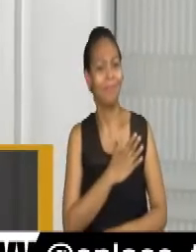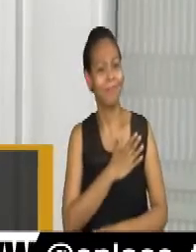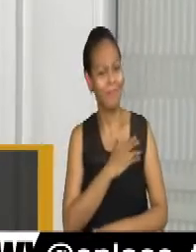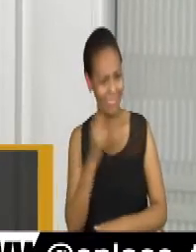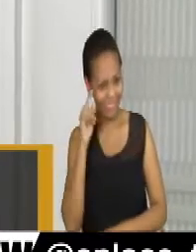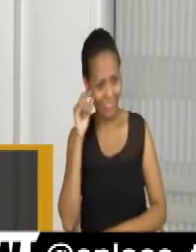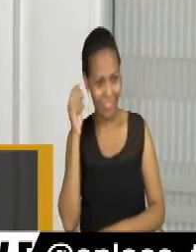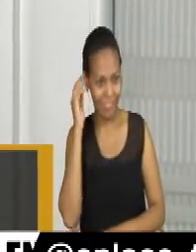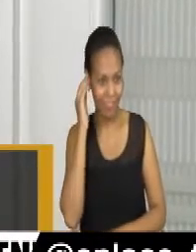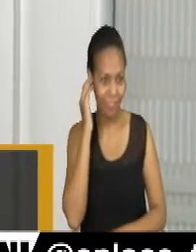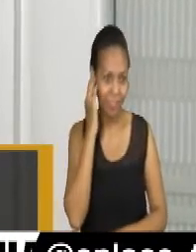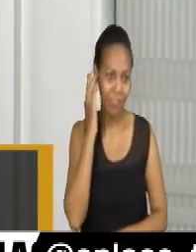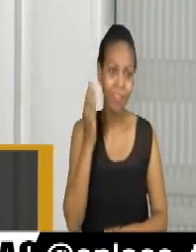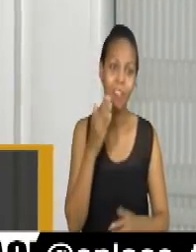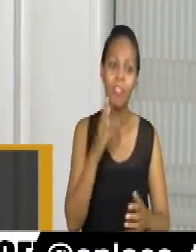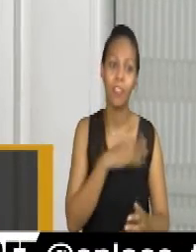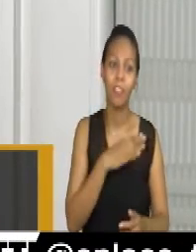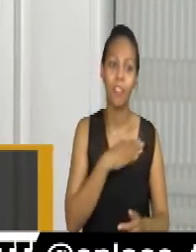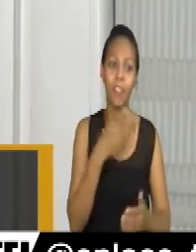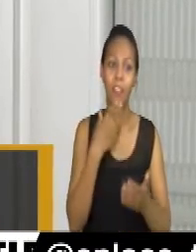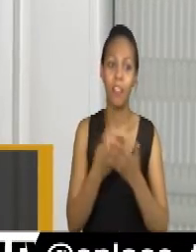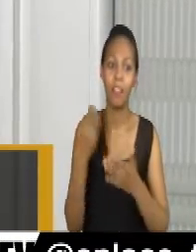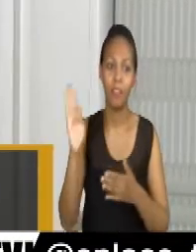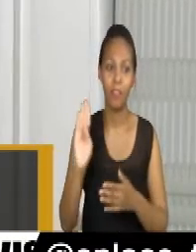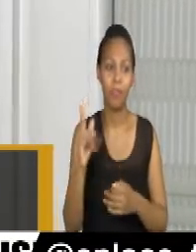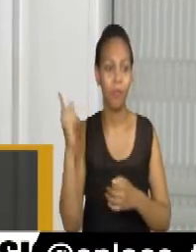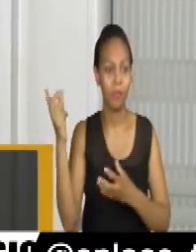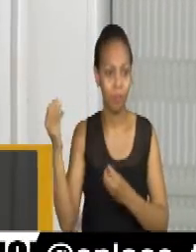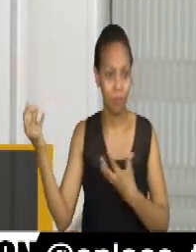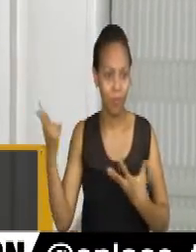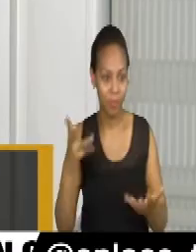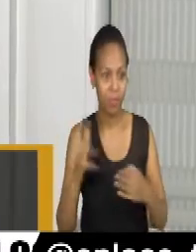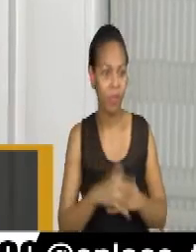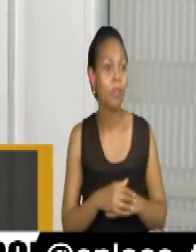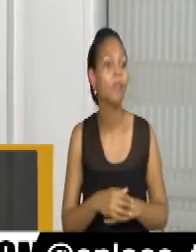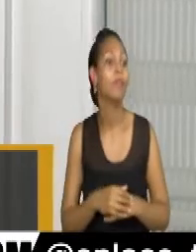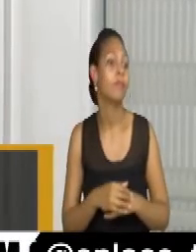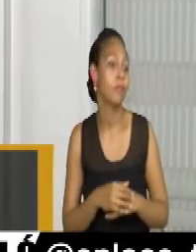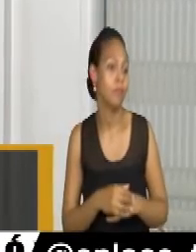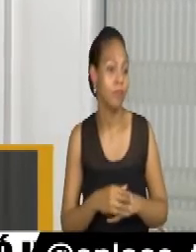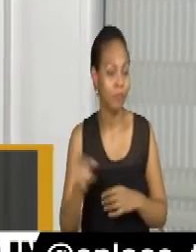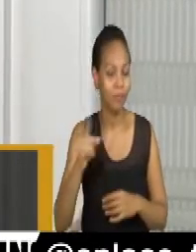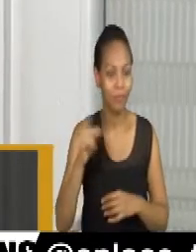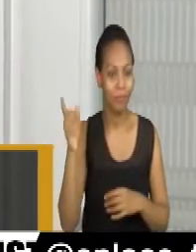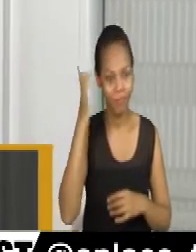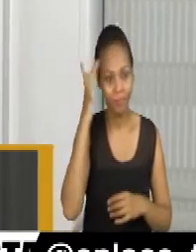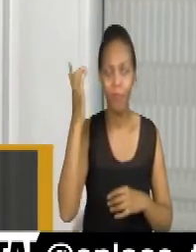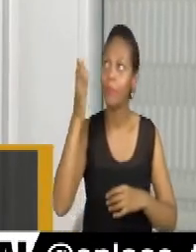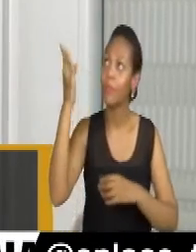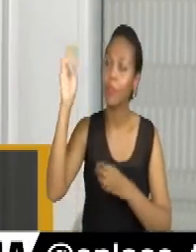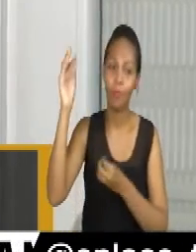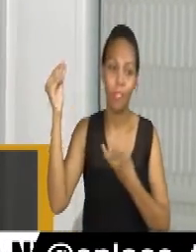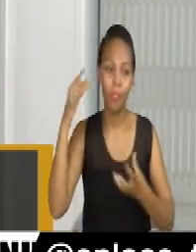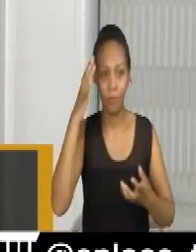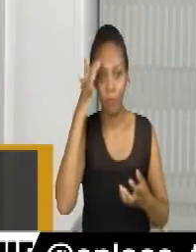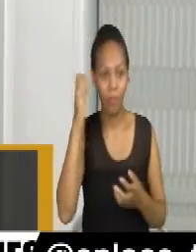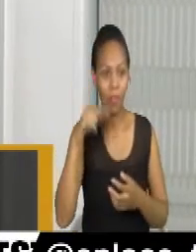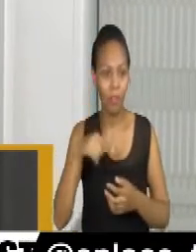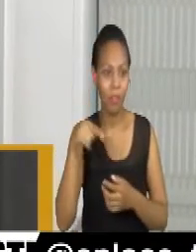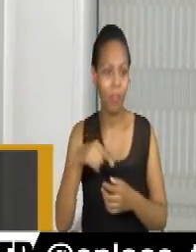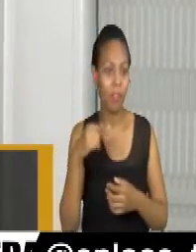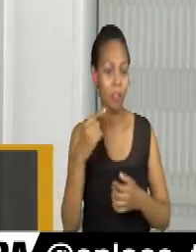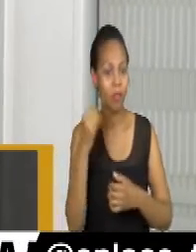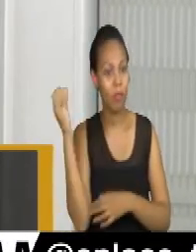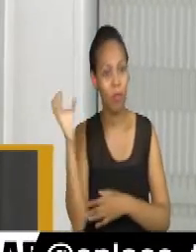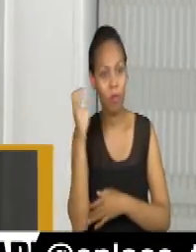Estoy contento, agradecido con Dios por esta bendición. La verdad, un regalo de Dios, que Colombia haya, un canal nacional se haya interesado